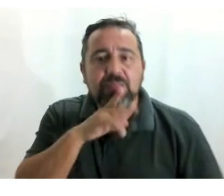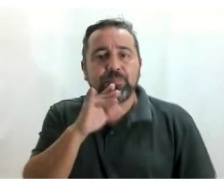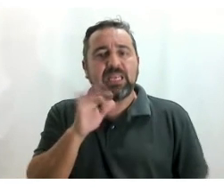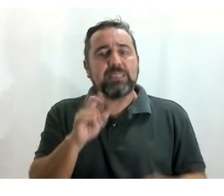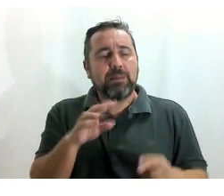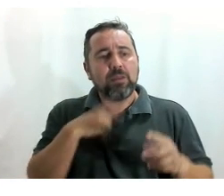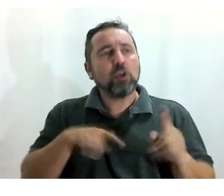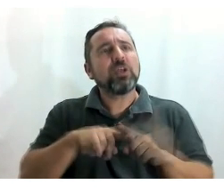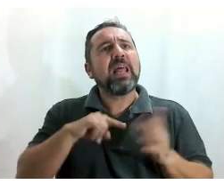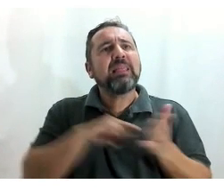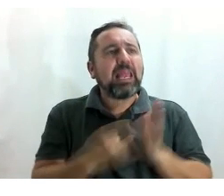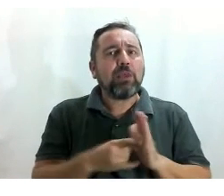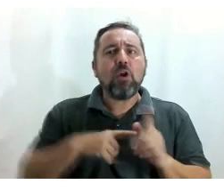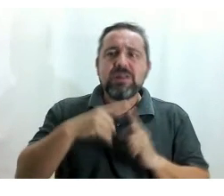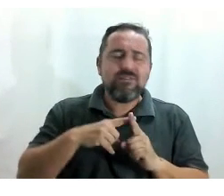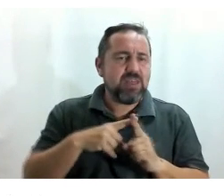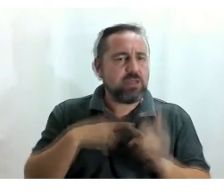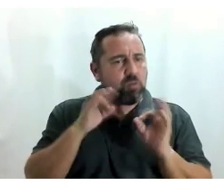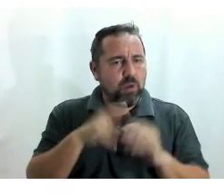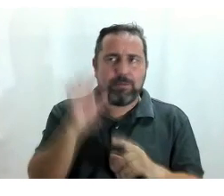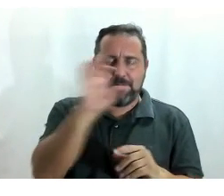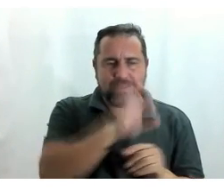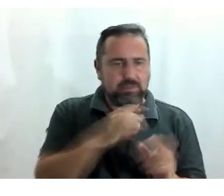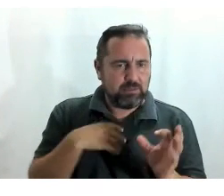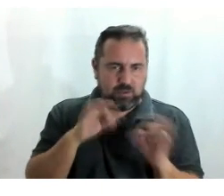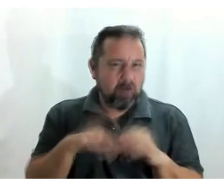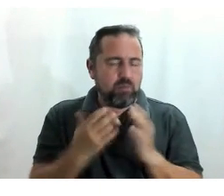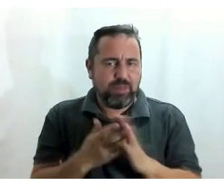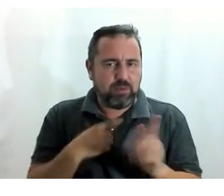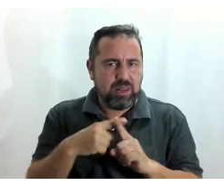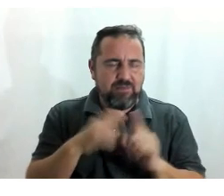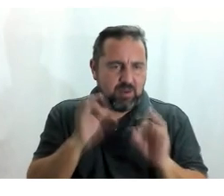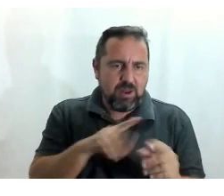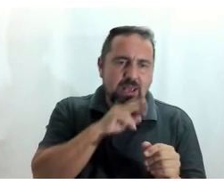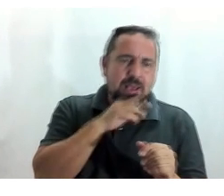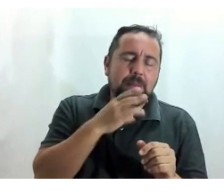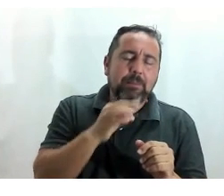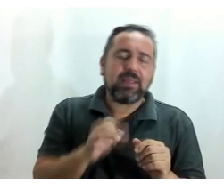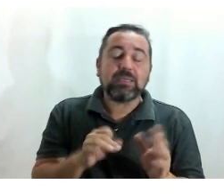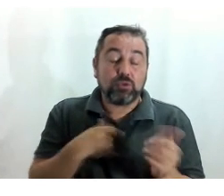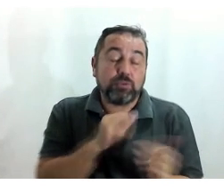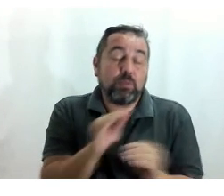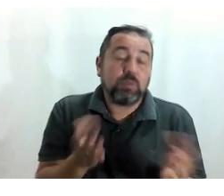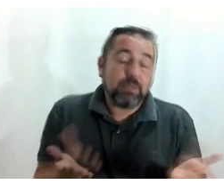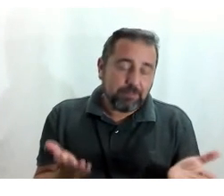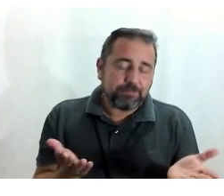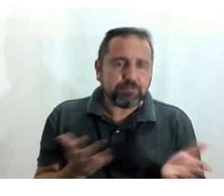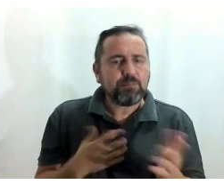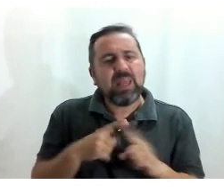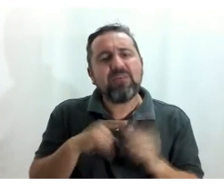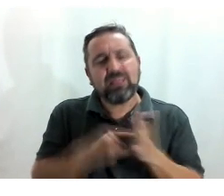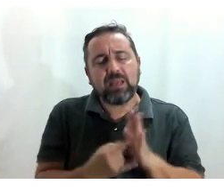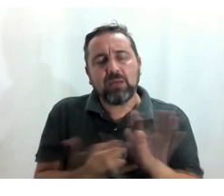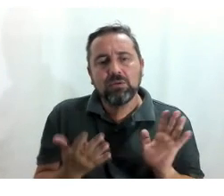mismo nivel, igual que cualquier otro país mundial. Sí, claro, yo era lo que os preguntaba. Por una parte,